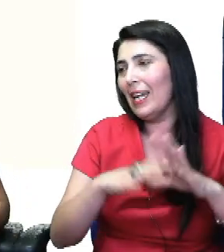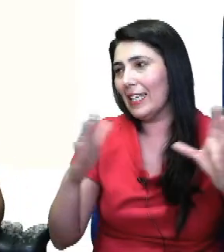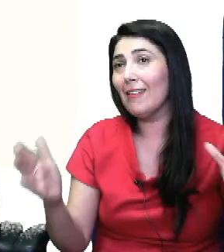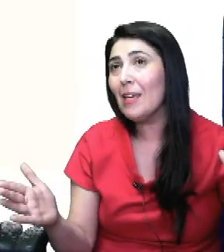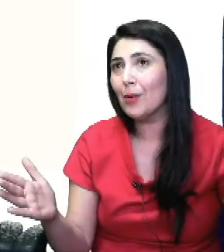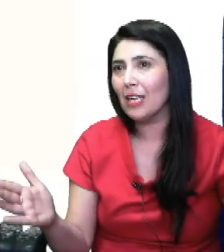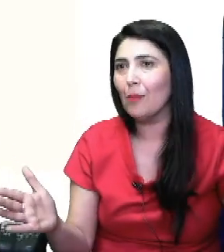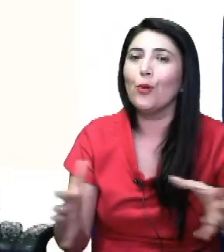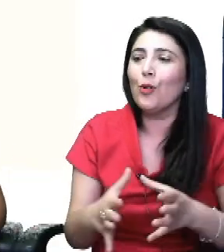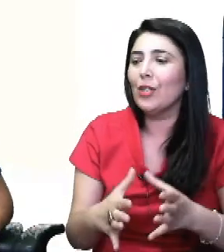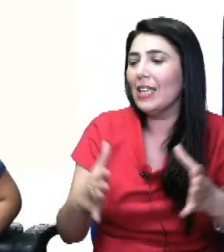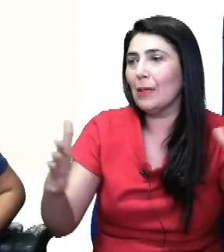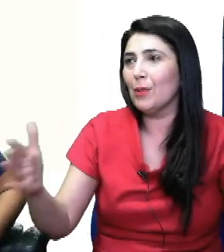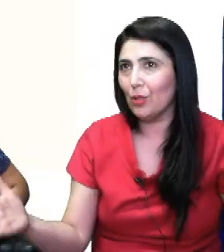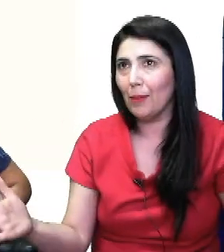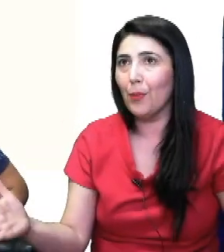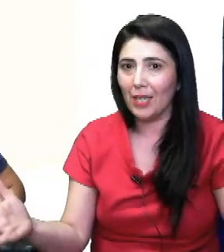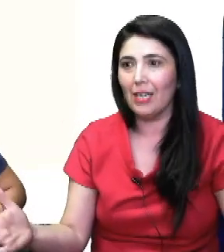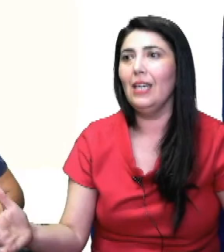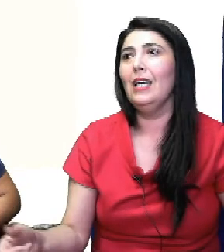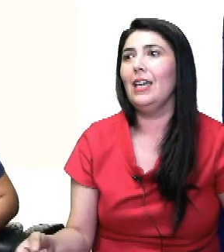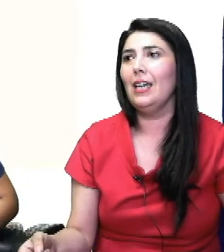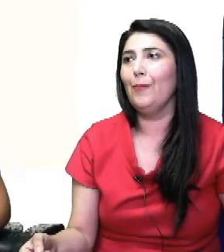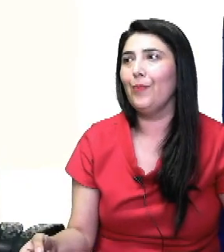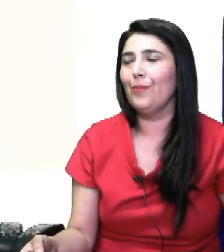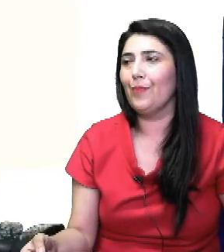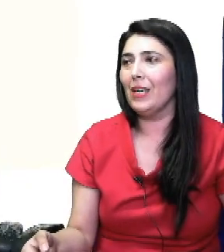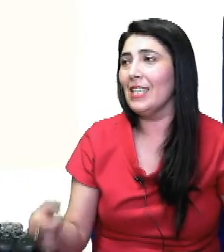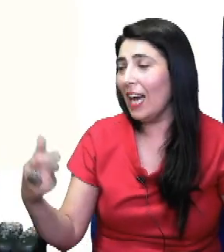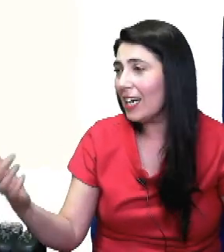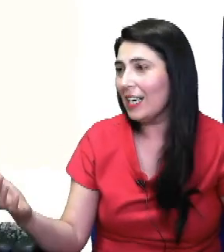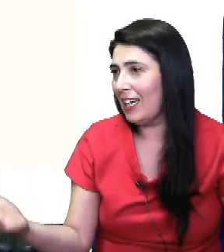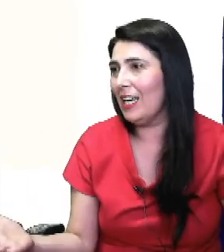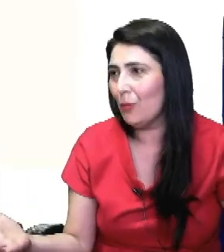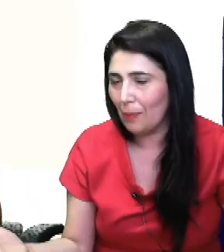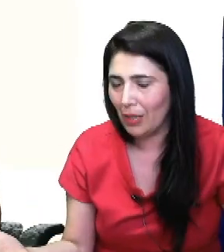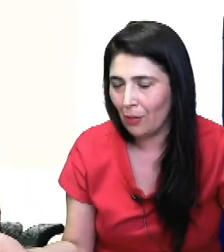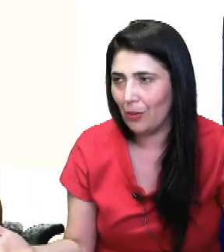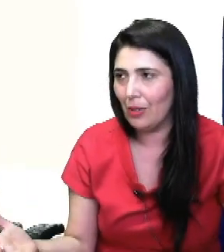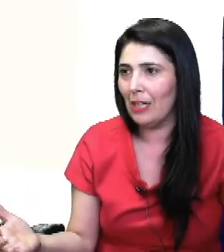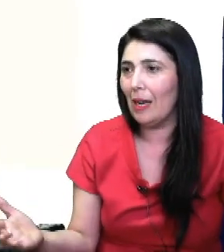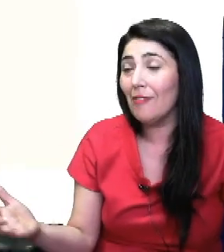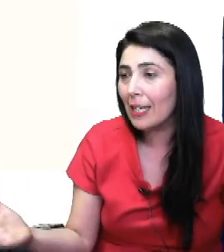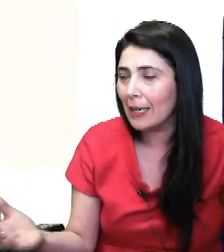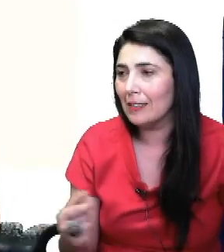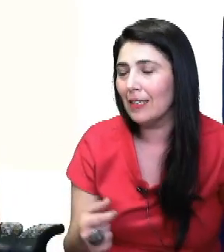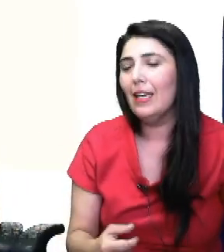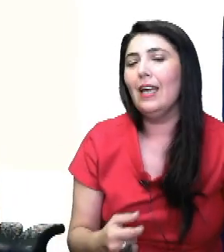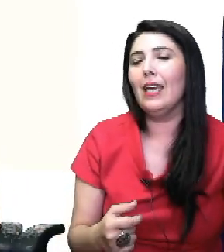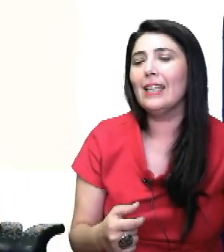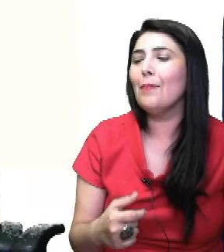del LGTBI, por ejemplo, donde estas personas pueden llegar en un